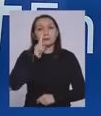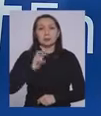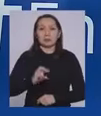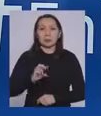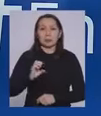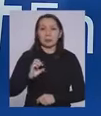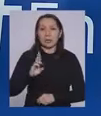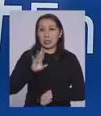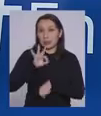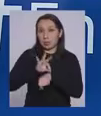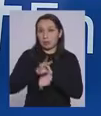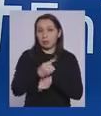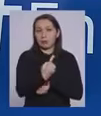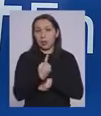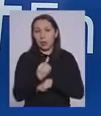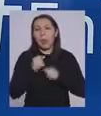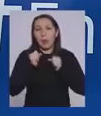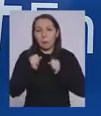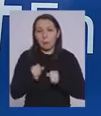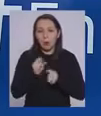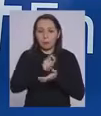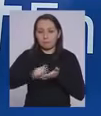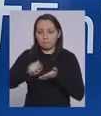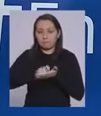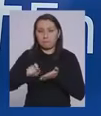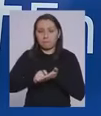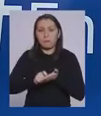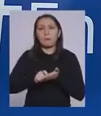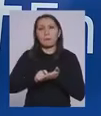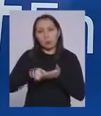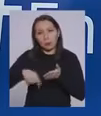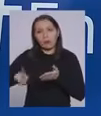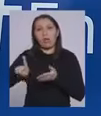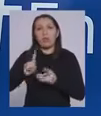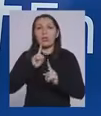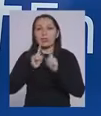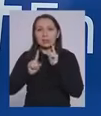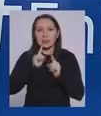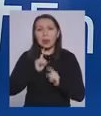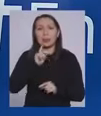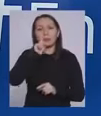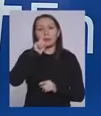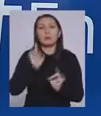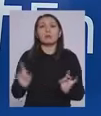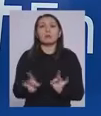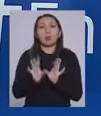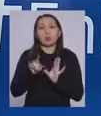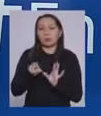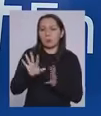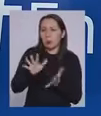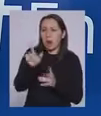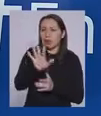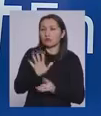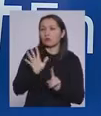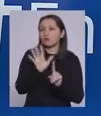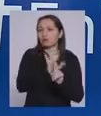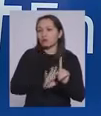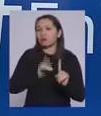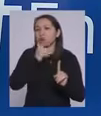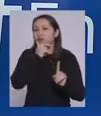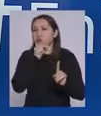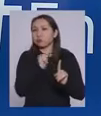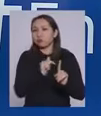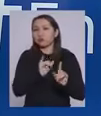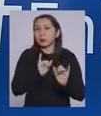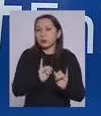examen de parte de un médico y este pueda indicar la realización del examen de PCR en caso de ser definido como un caso sospechoso.